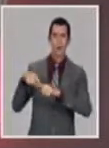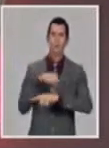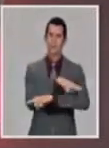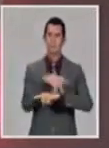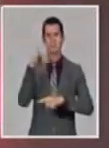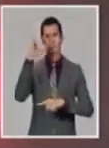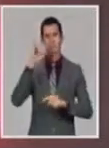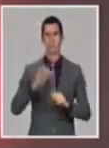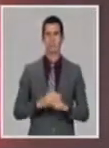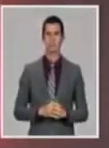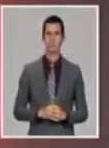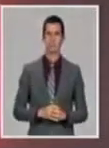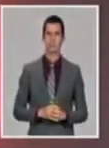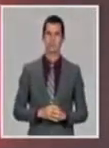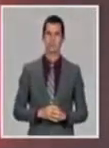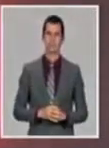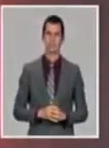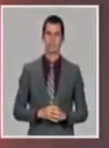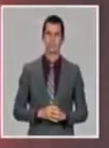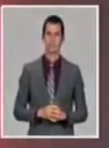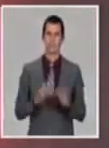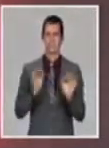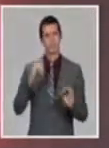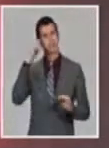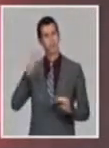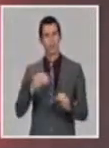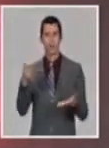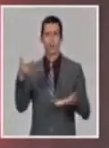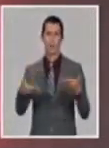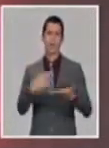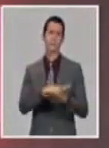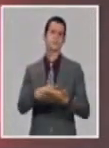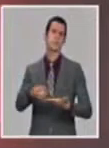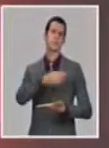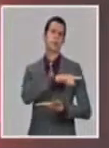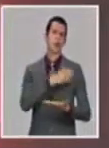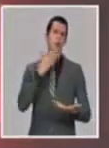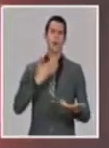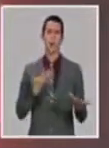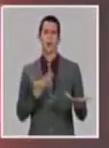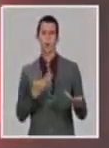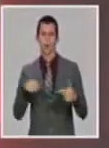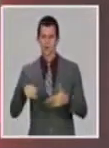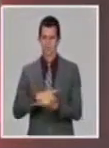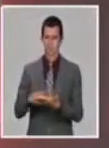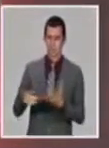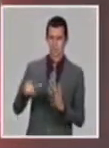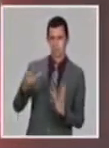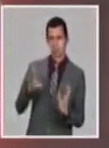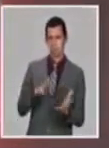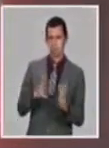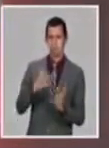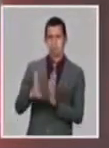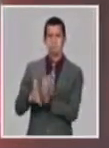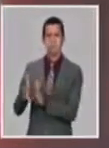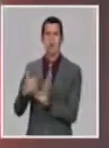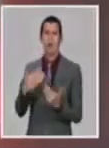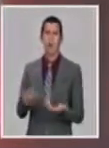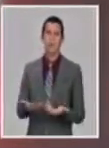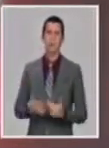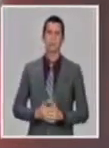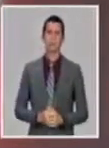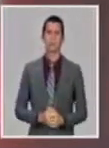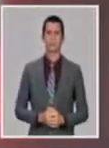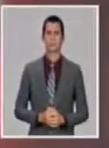respectivamente en comparación a la semana anterior, y en sentido general se ha mantenido como una tendencia creciente en la incidencia de casos semanales en